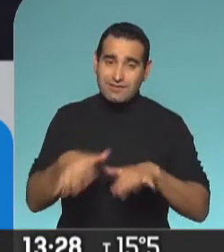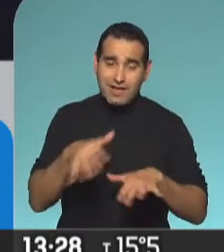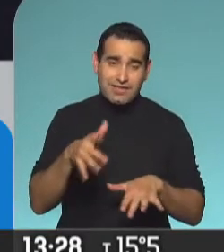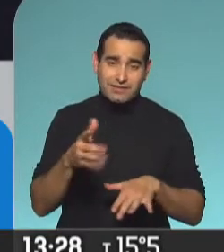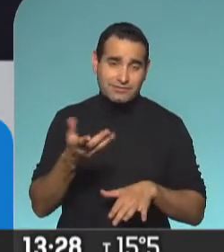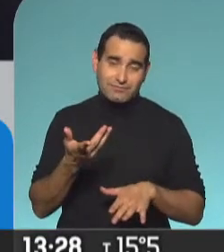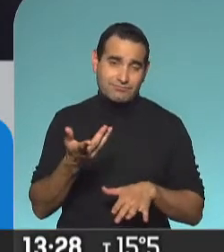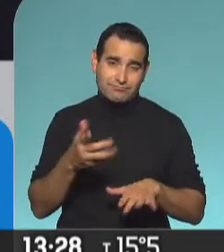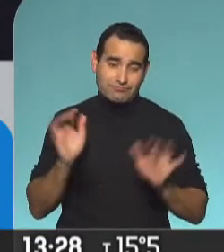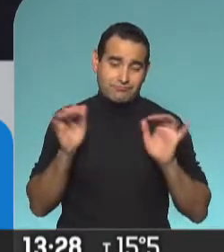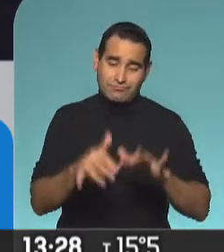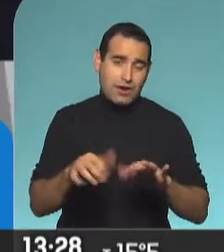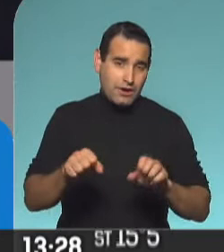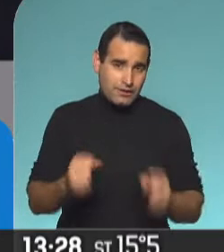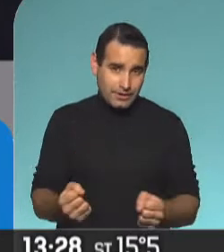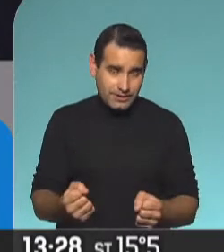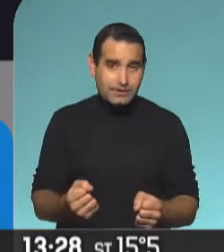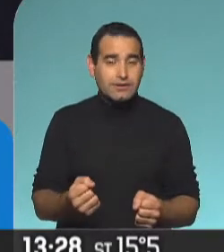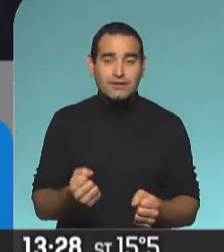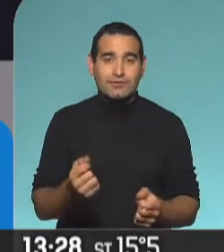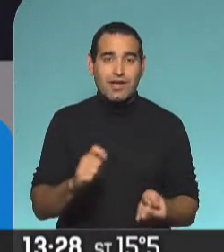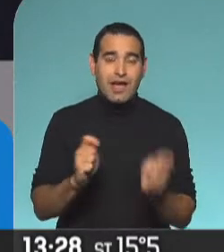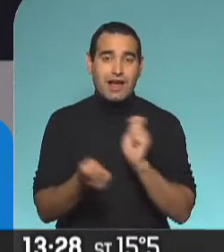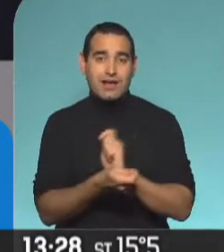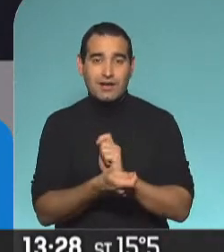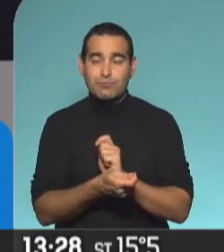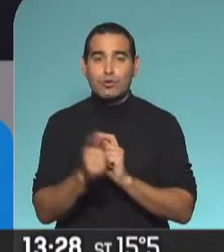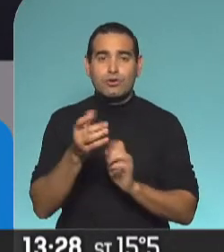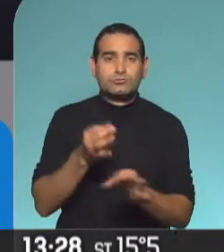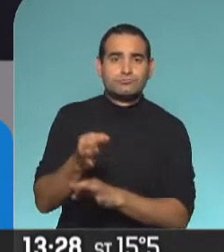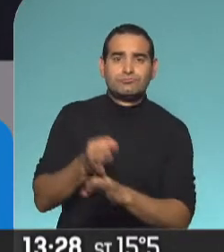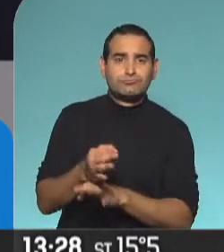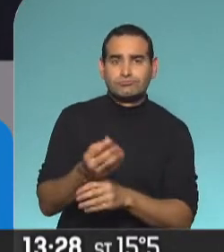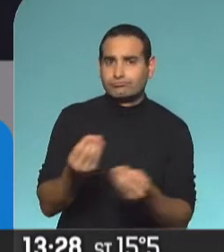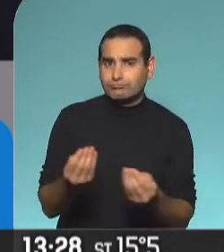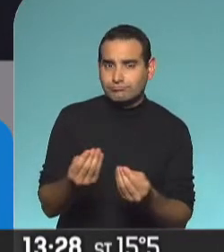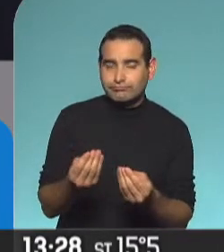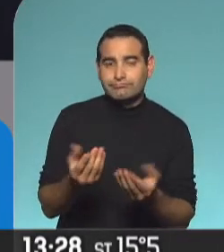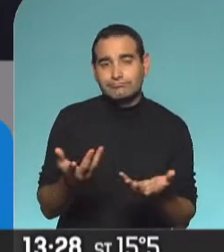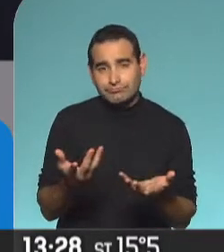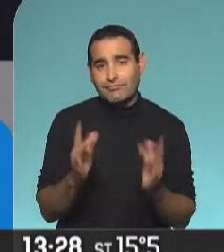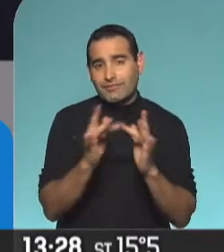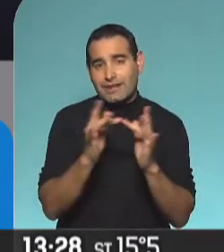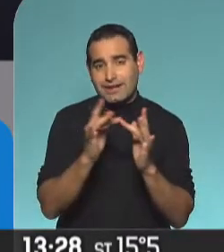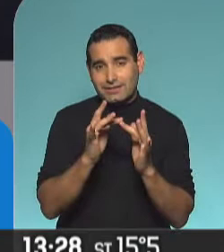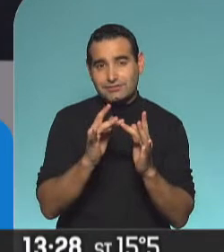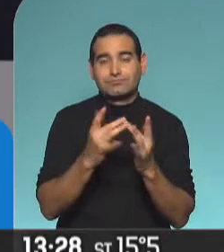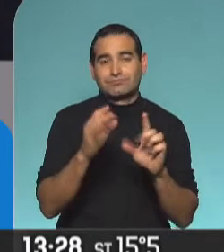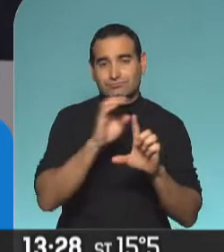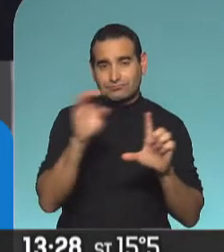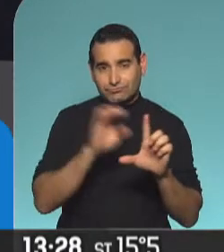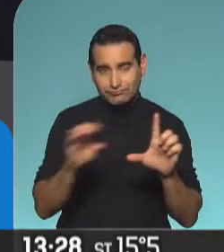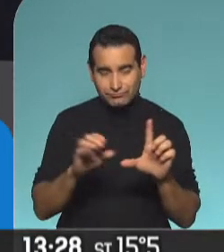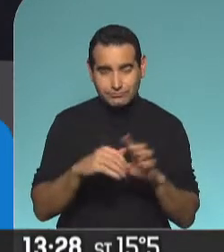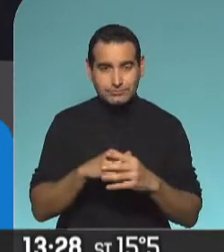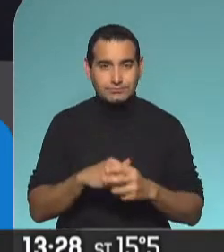presenciales de alumnos y rápidamente hemos virado a vertir conocimientos en forma virtual, asincrónica o